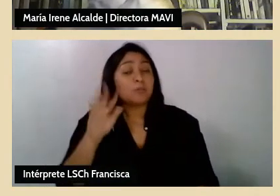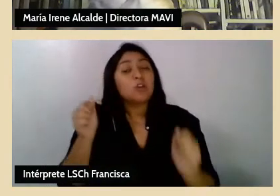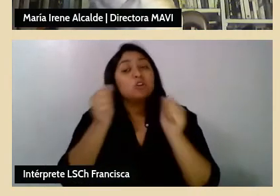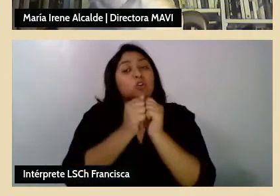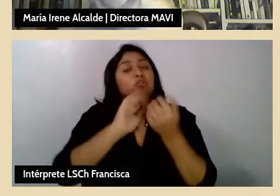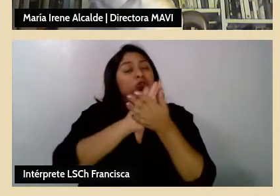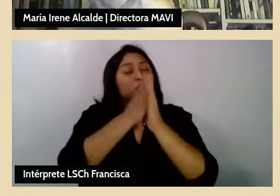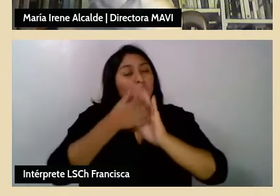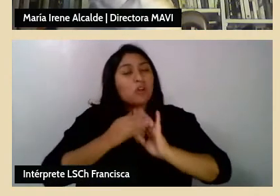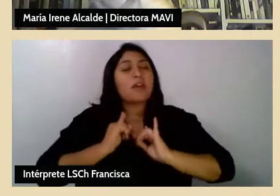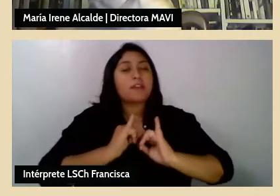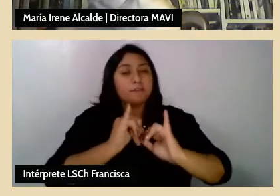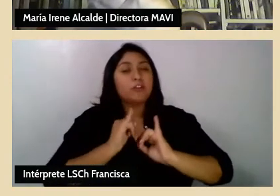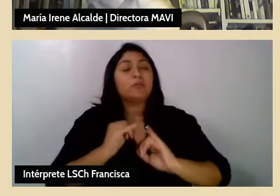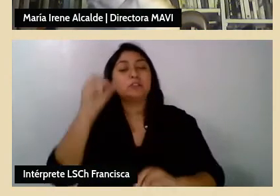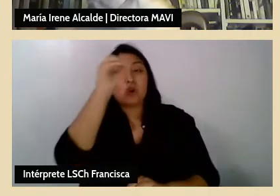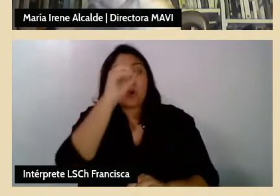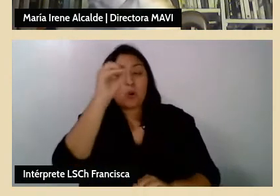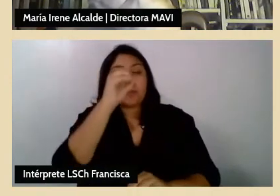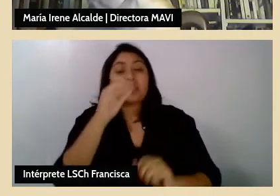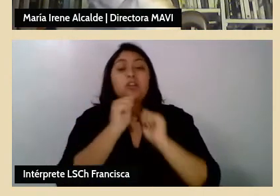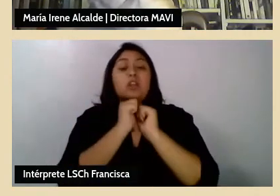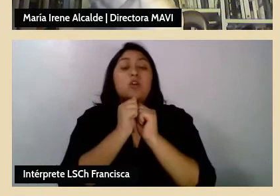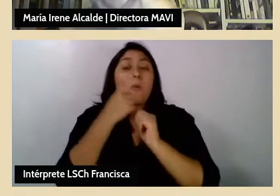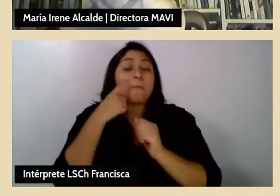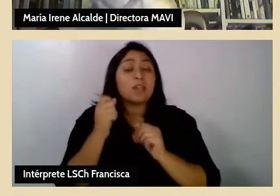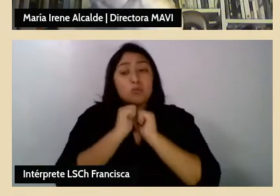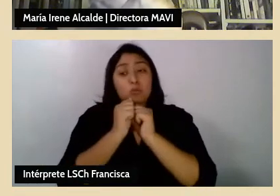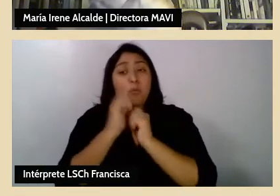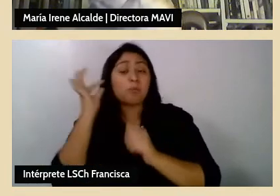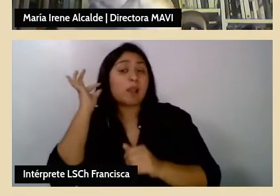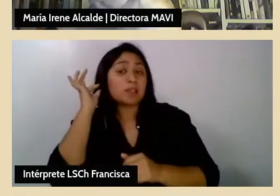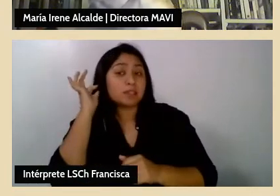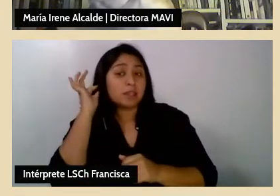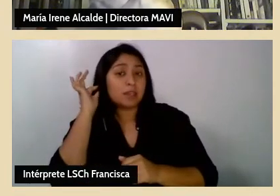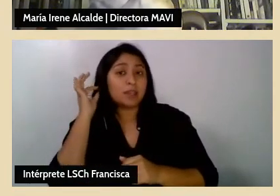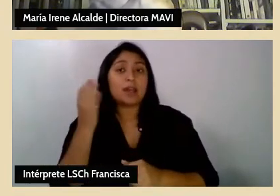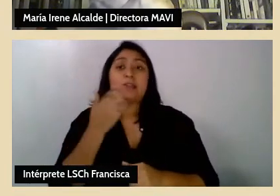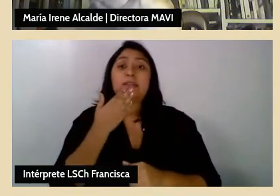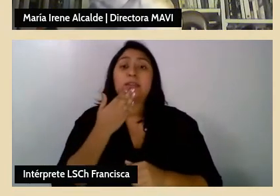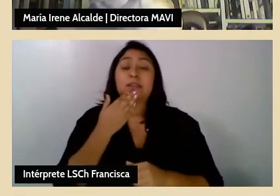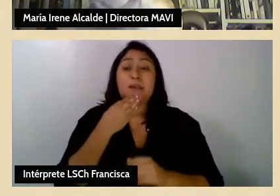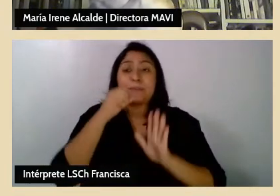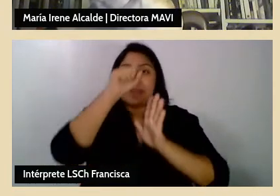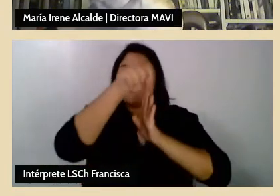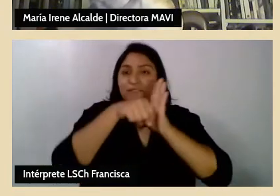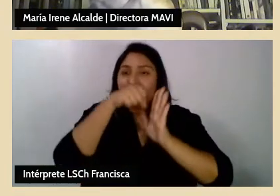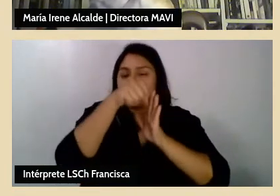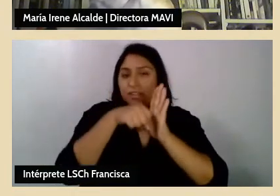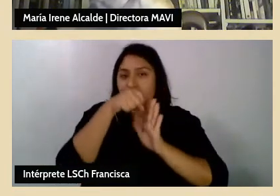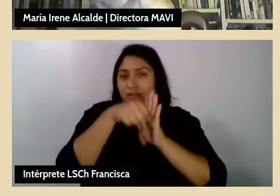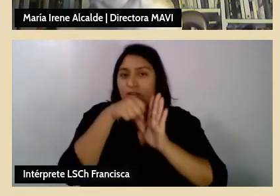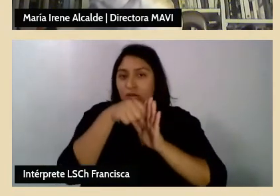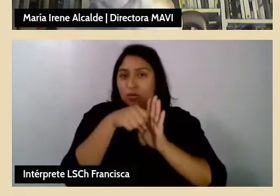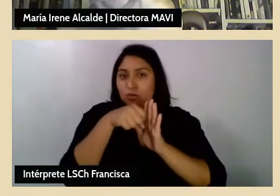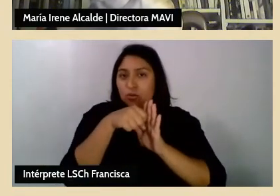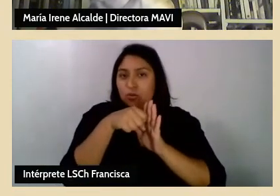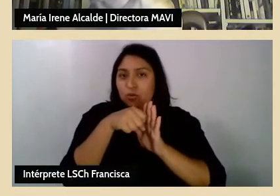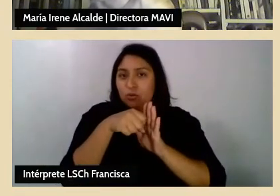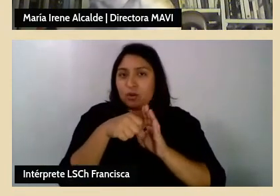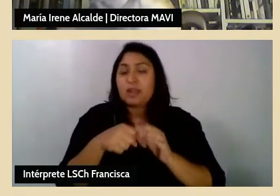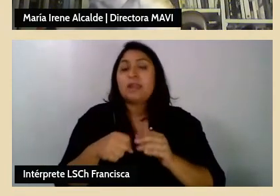información y con los testimonios de mis compañeras y compañeros, están en video y están